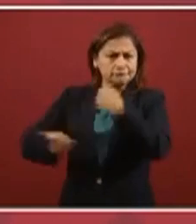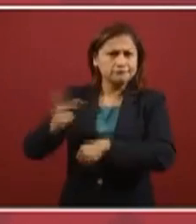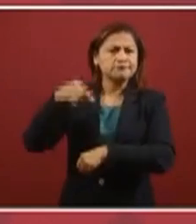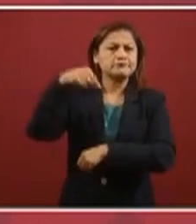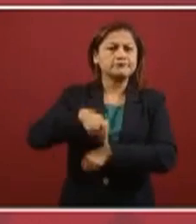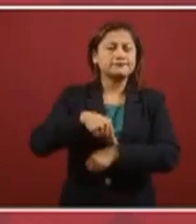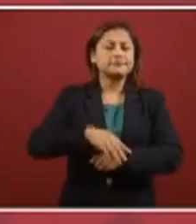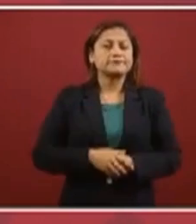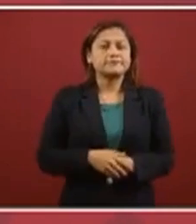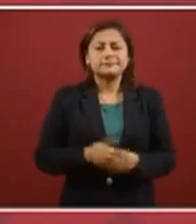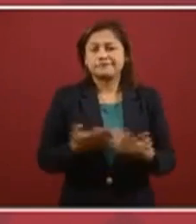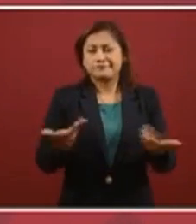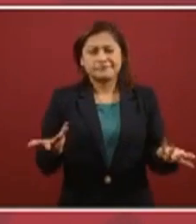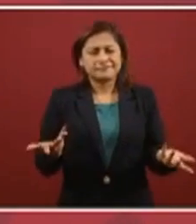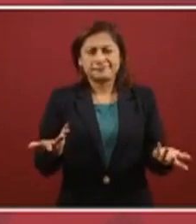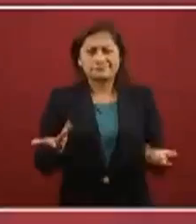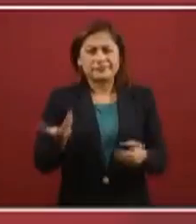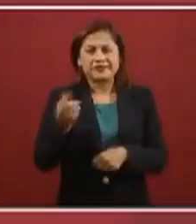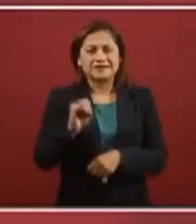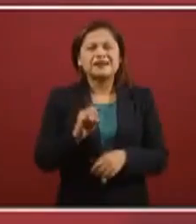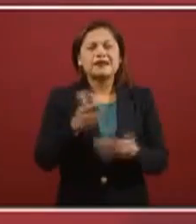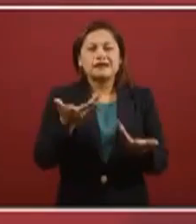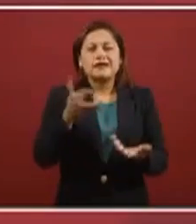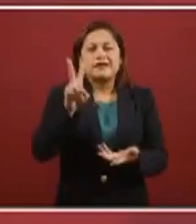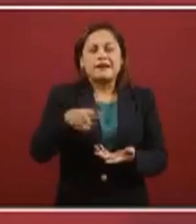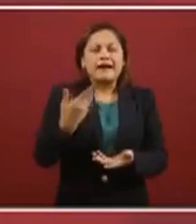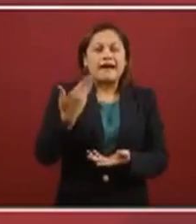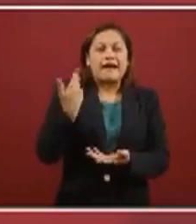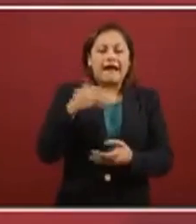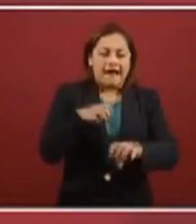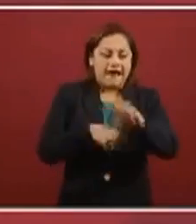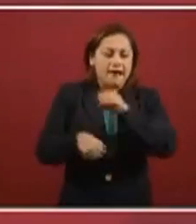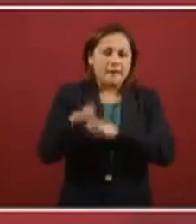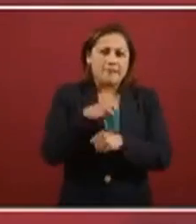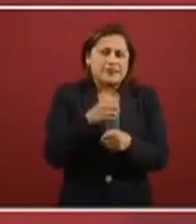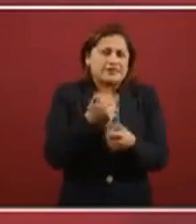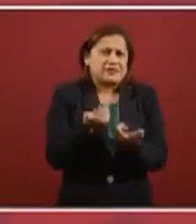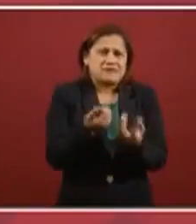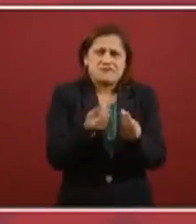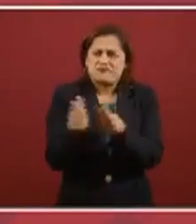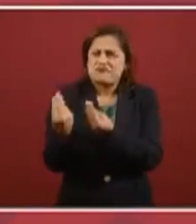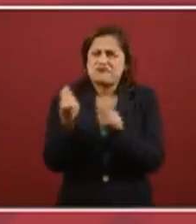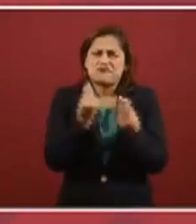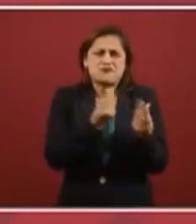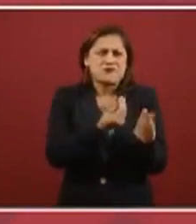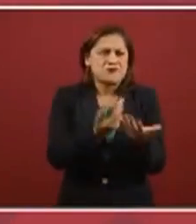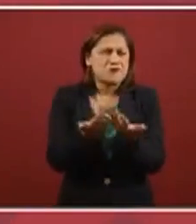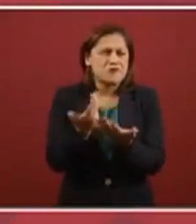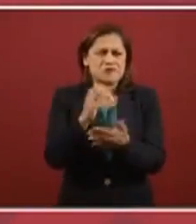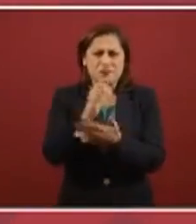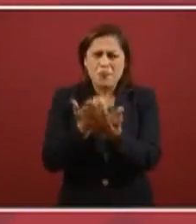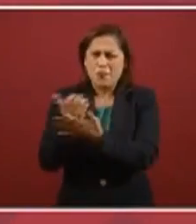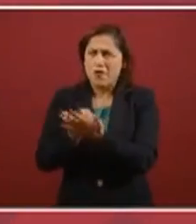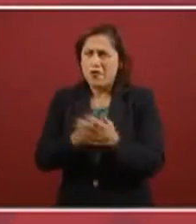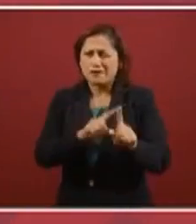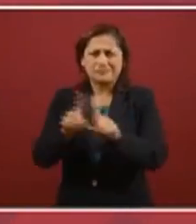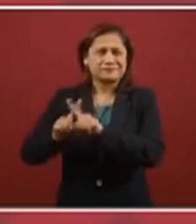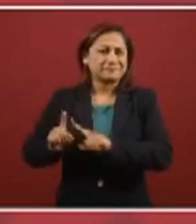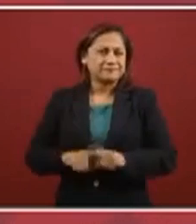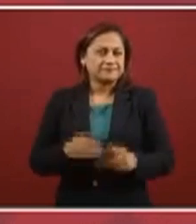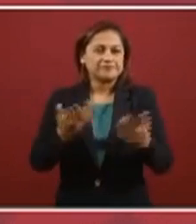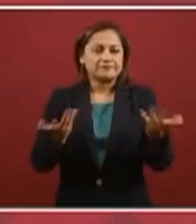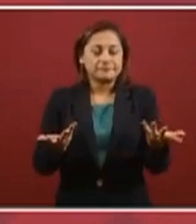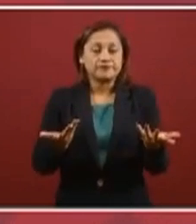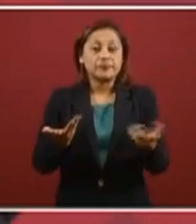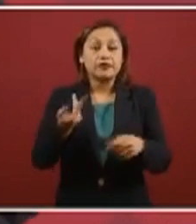Estaba de moda esta empresa, pero lo que hay que ver es si lo que